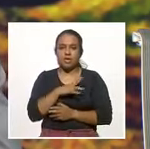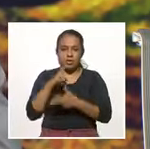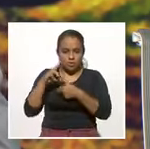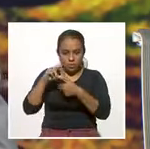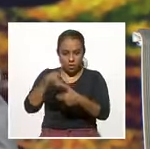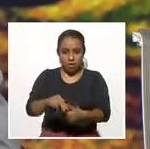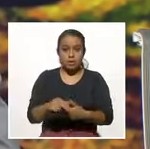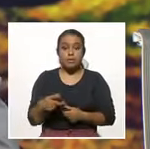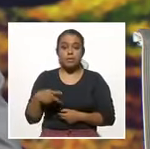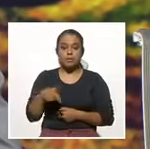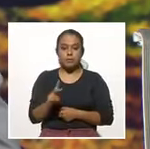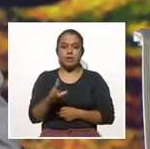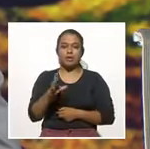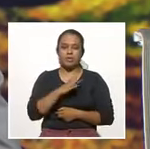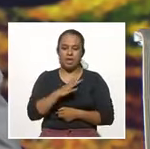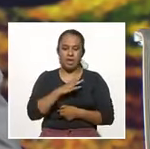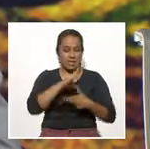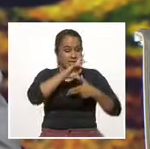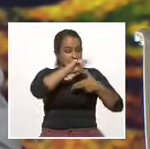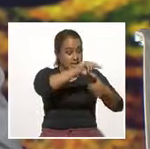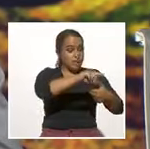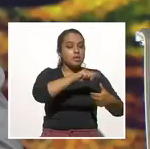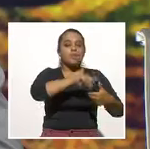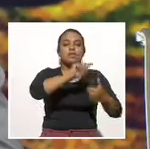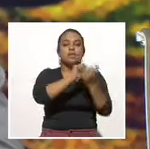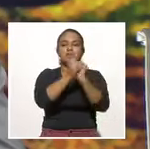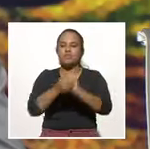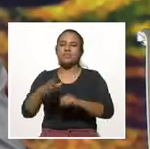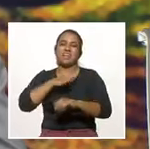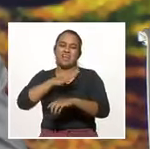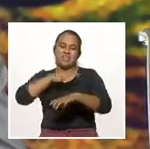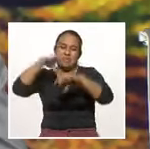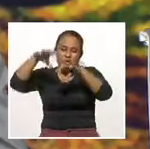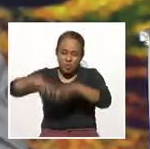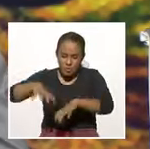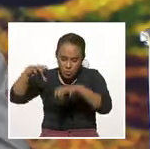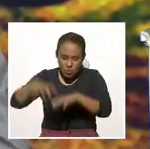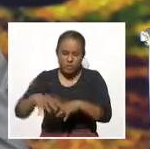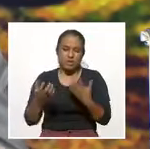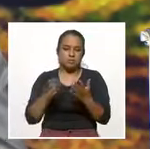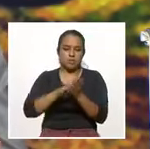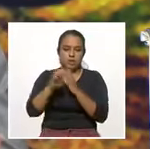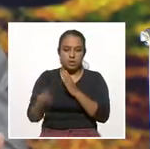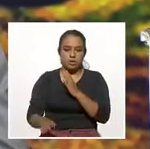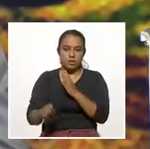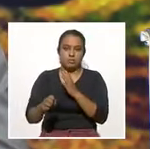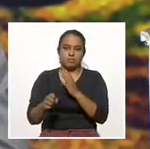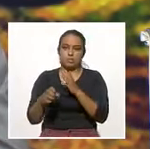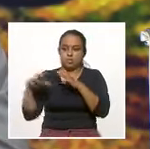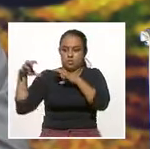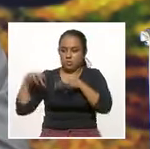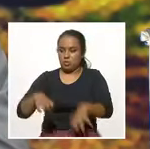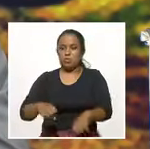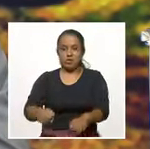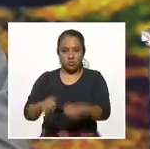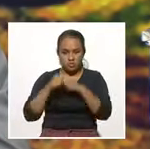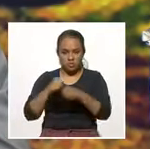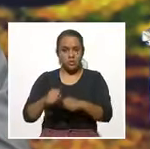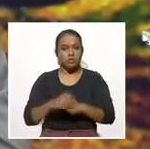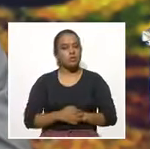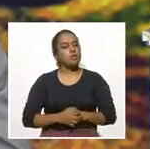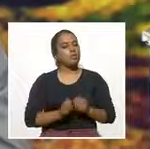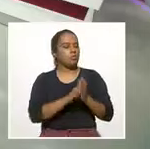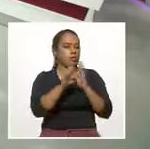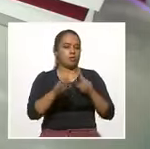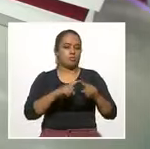no quiere decir que no tengamos los efectos causados por la presencia de los mismos a través de lluvias, de gran magnitud también, ¿no? Ajá. O sea que, digamos